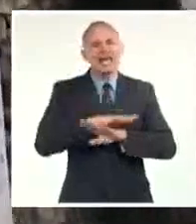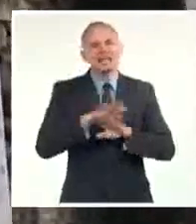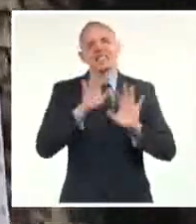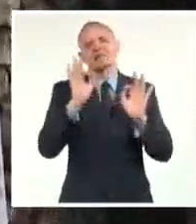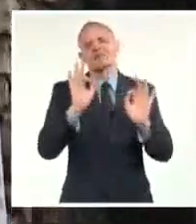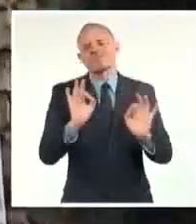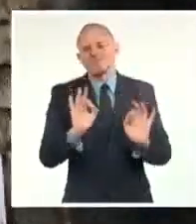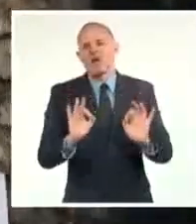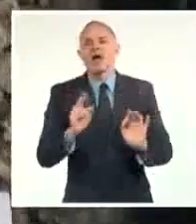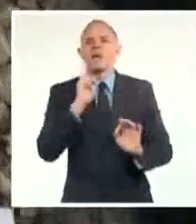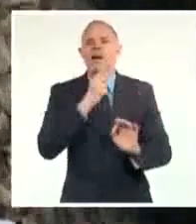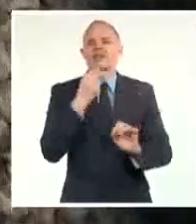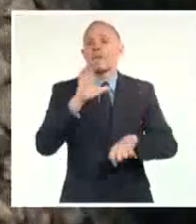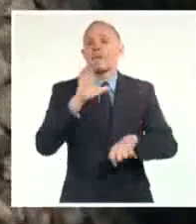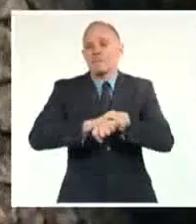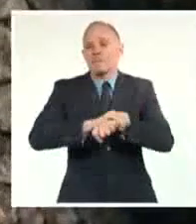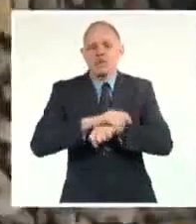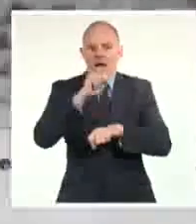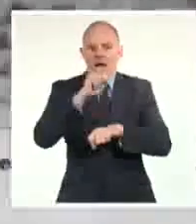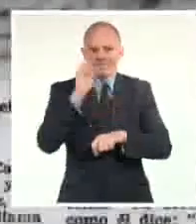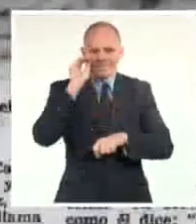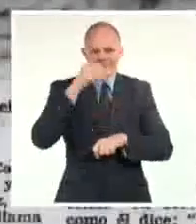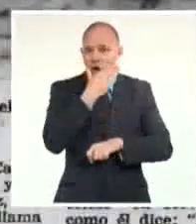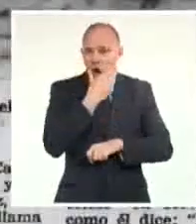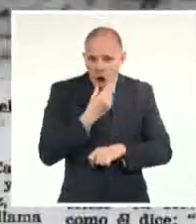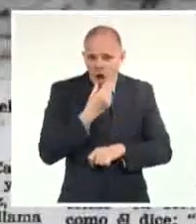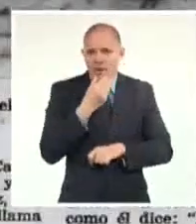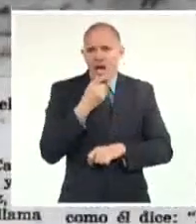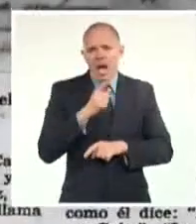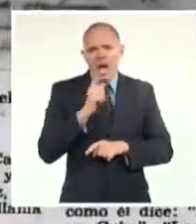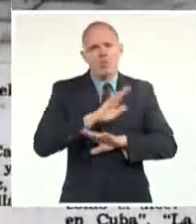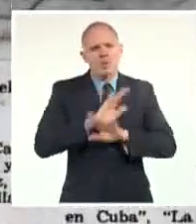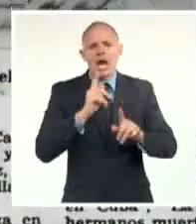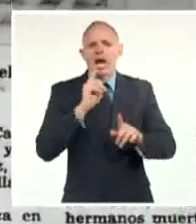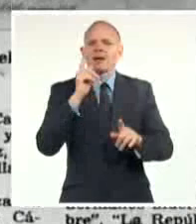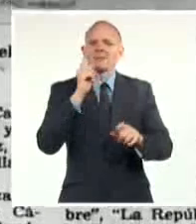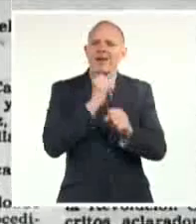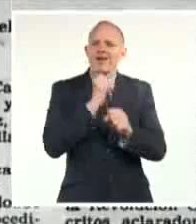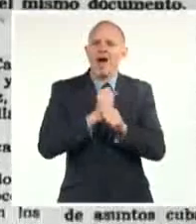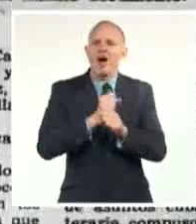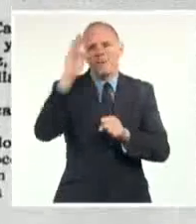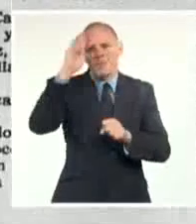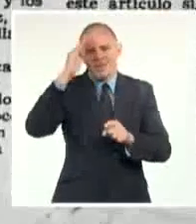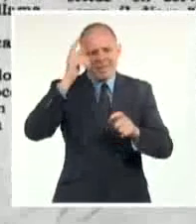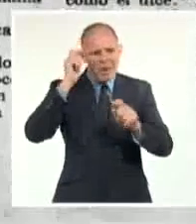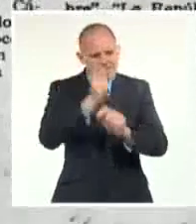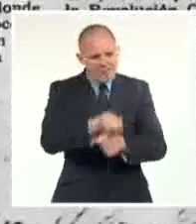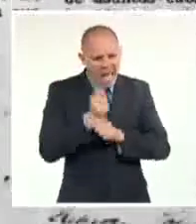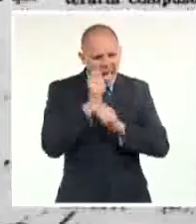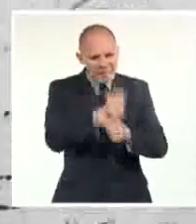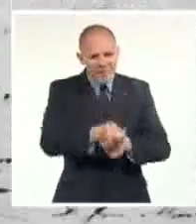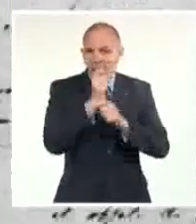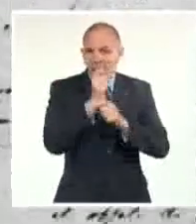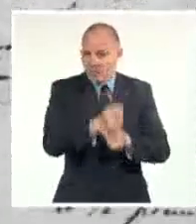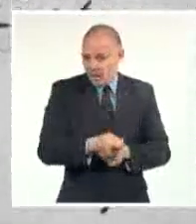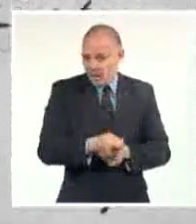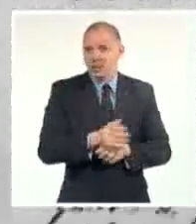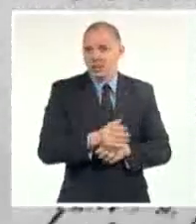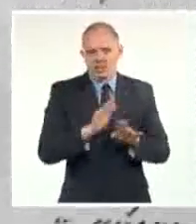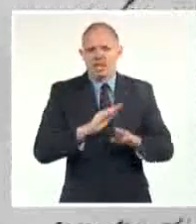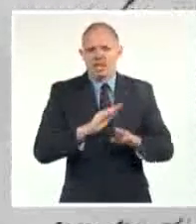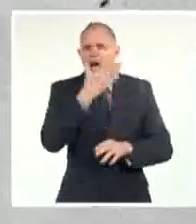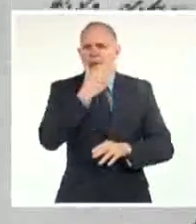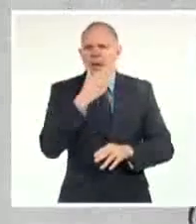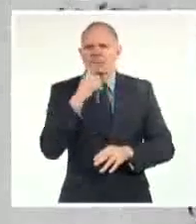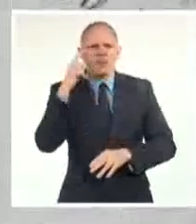espíritus. Martí convierte el presidio político en Cuba, convierte las canteras de San Lázaro, que son un lugar de sufrimiento, de desesperanza, de